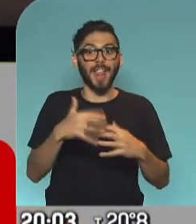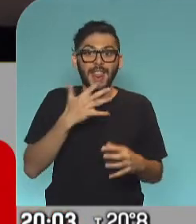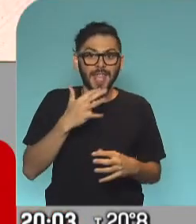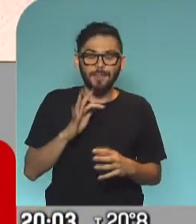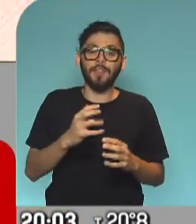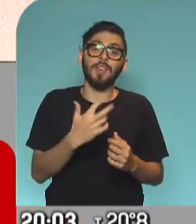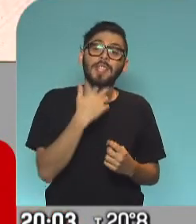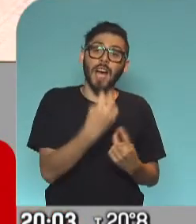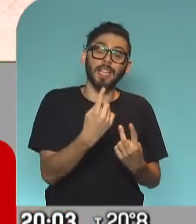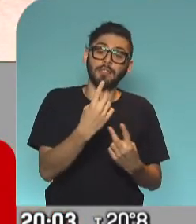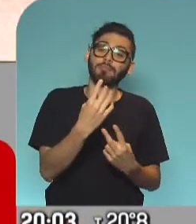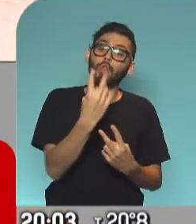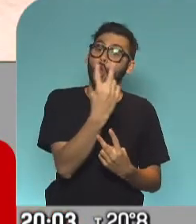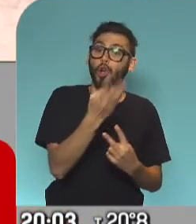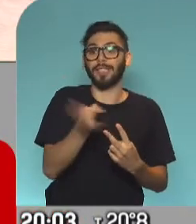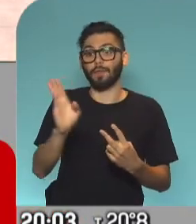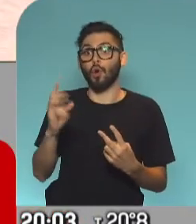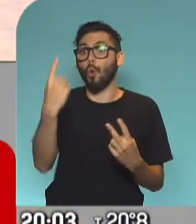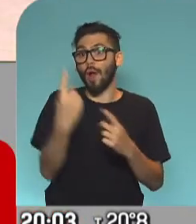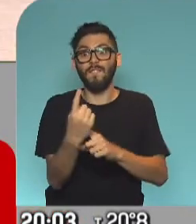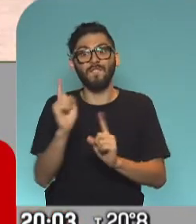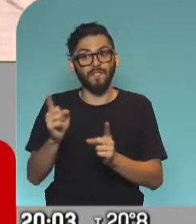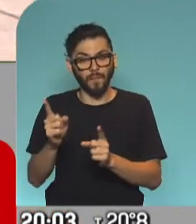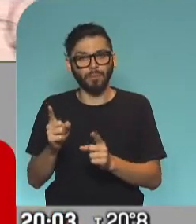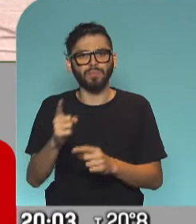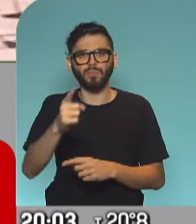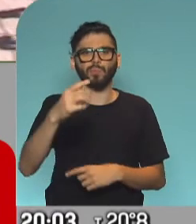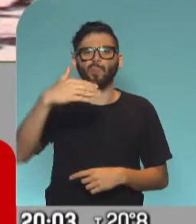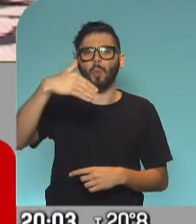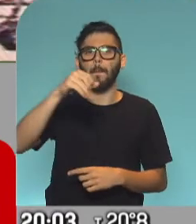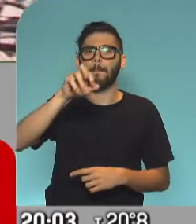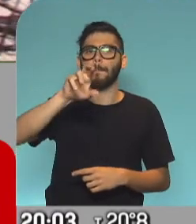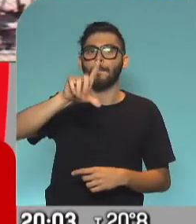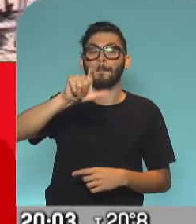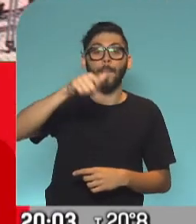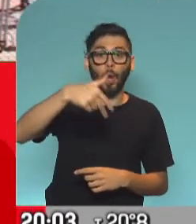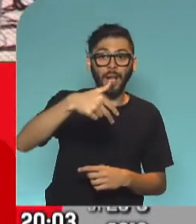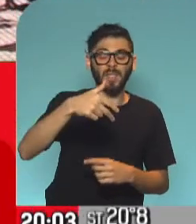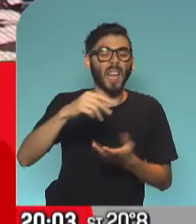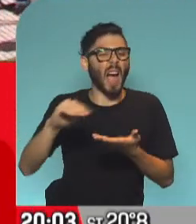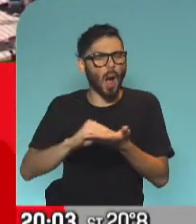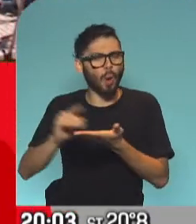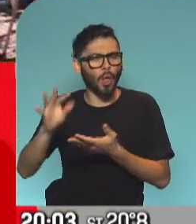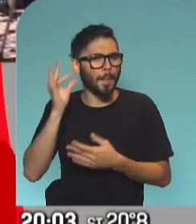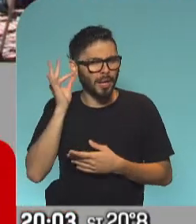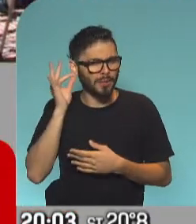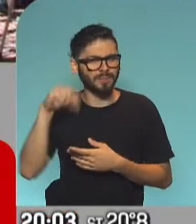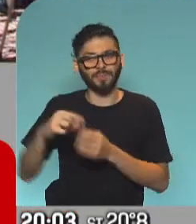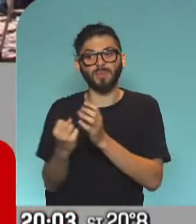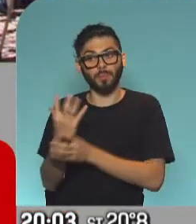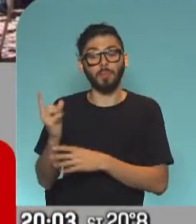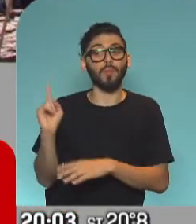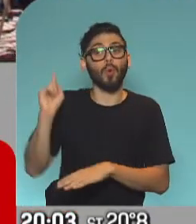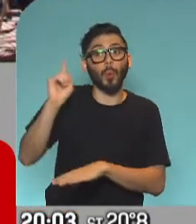ya se retiraron, la otra continúa acá. Matías Morland, a ver, el abogado, estuvo hoy a la mañana,